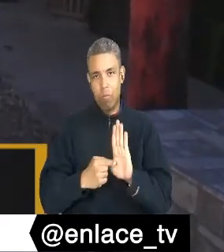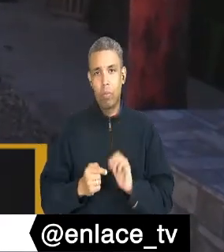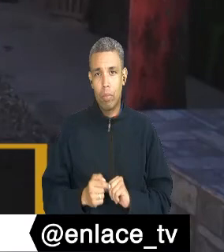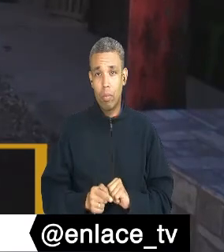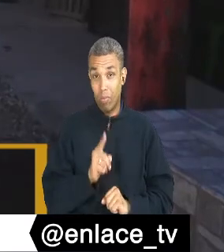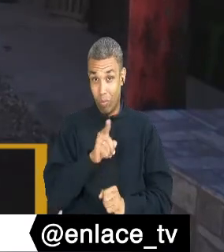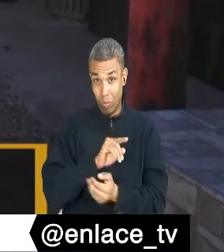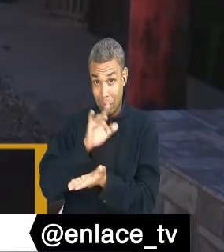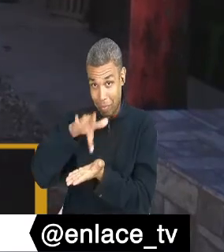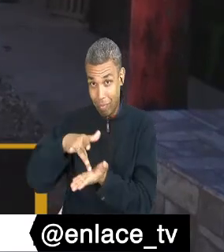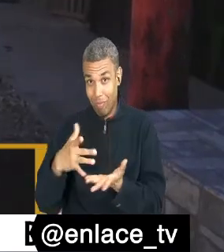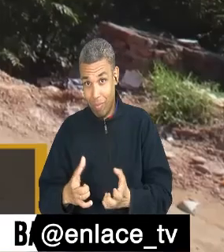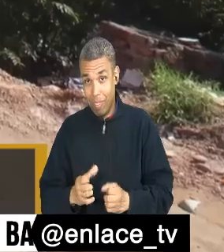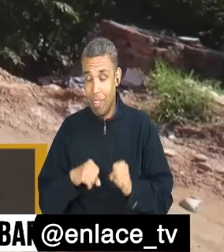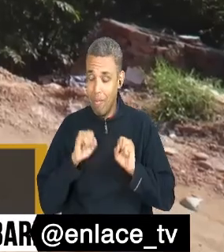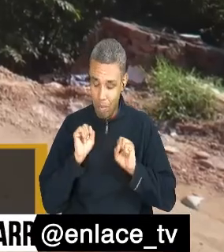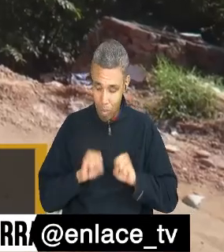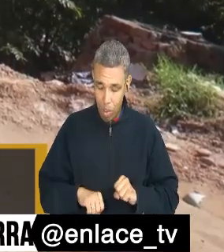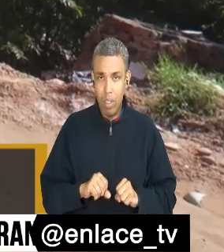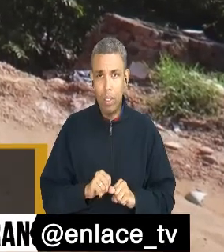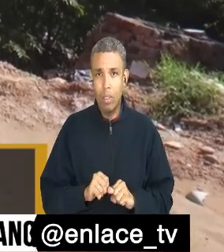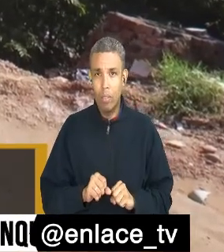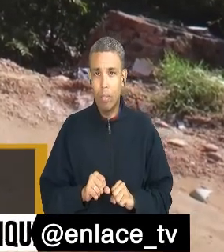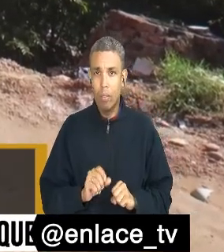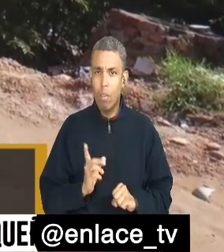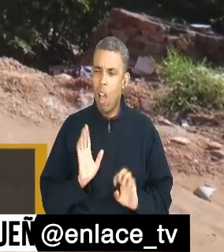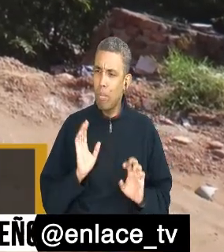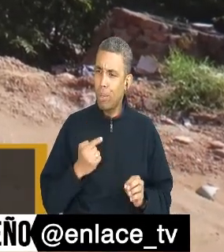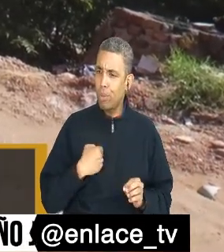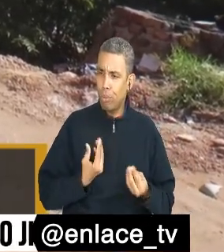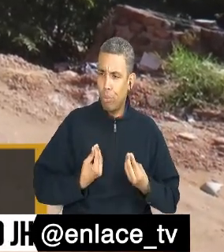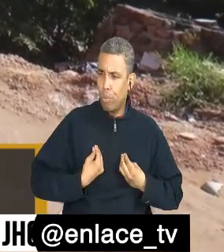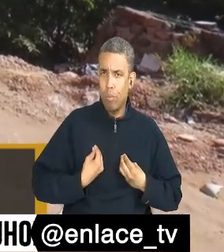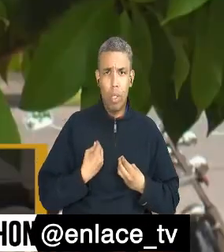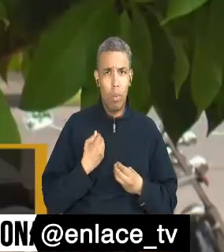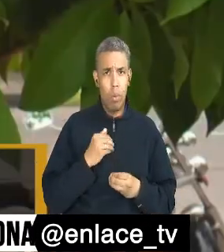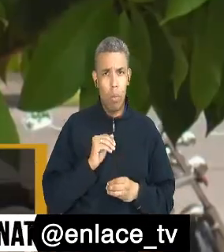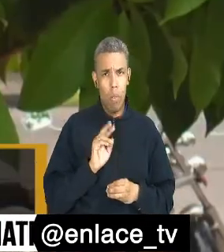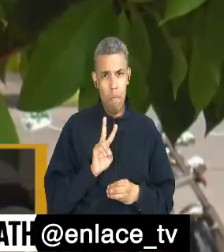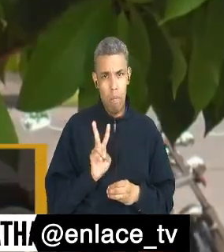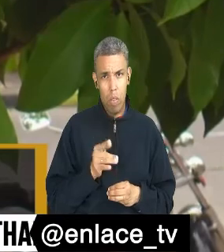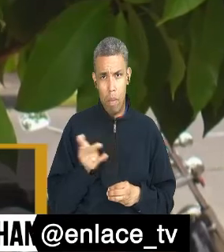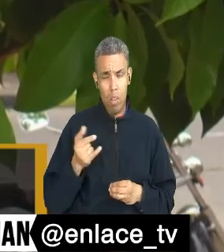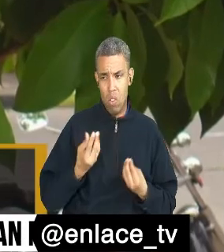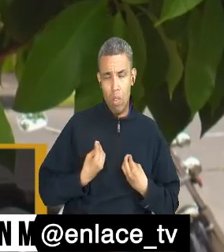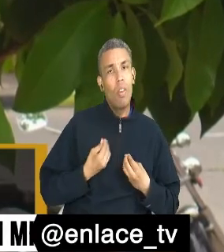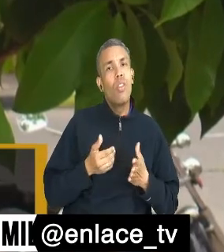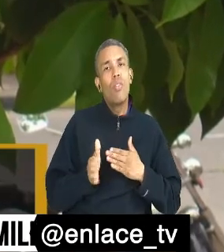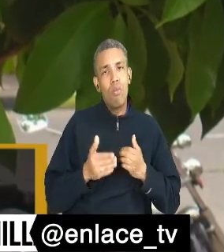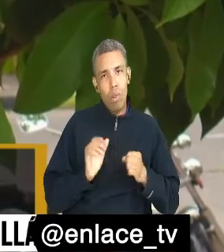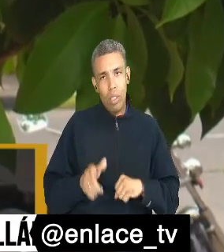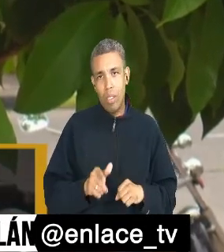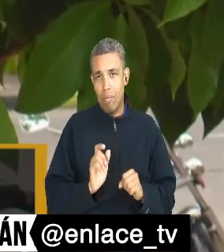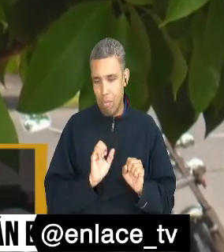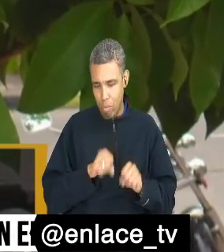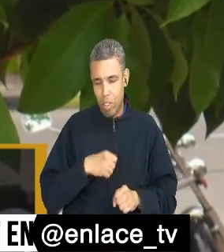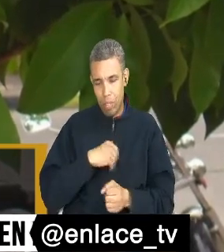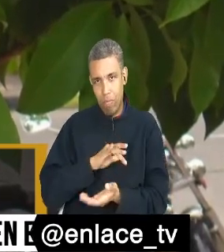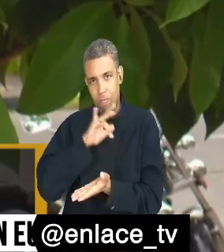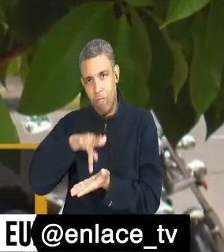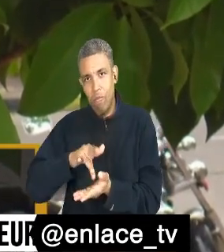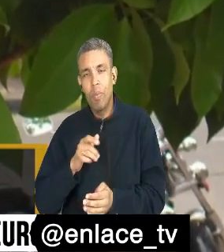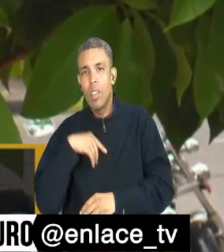un domingo de esparcimiento, lo único que debe hacer es disponer de todo su tiempo. La jornada que vamos a realizar es una jornada durante todo